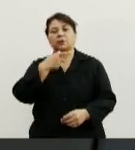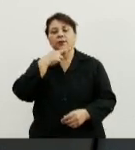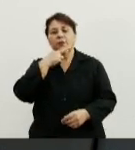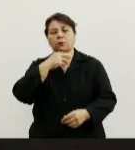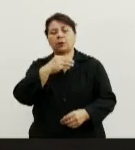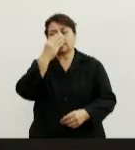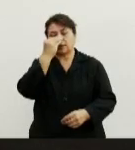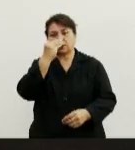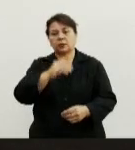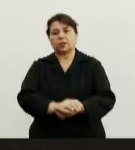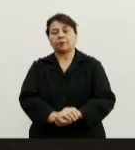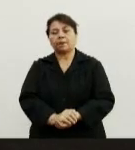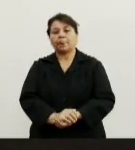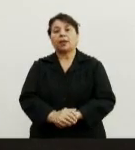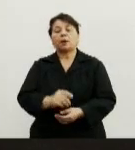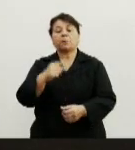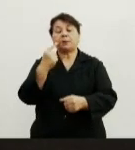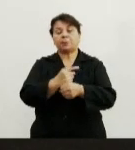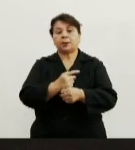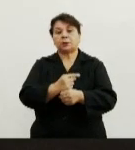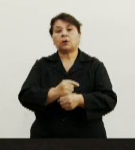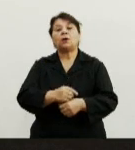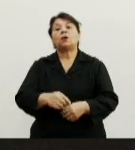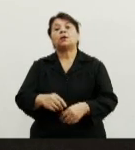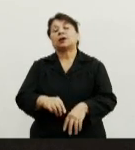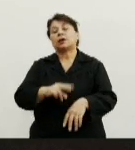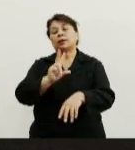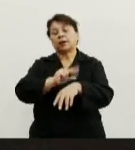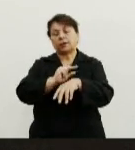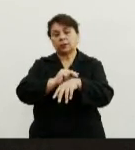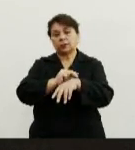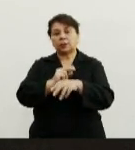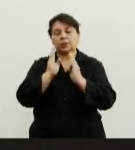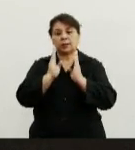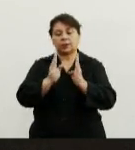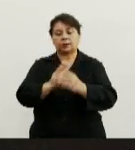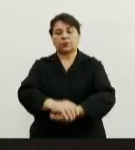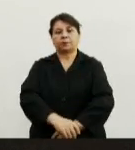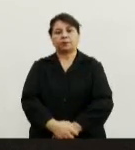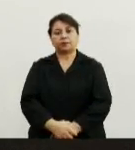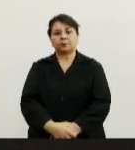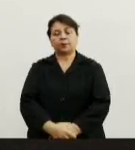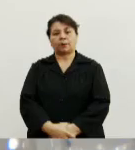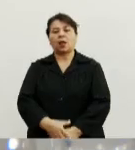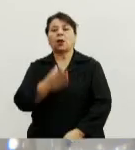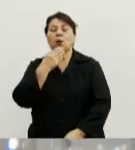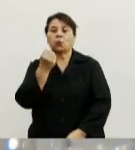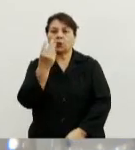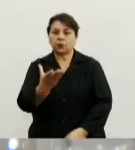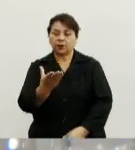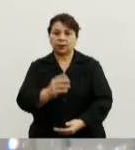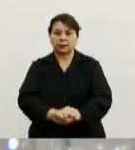en primer lugar vamos a escuchar las palabras de la doctora alejandra venerando buenos días